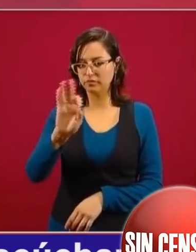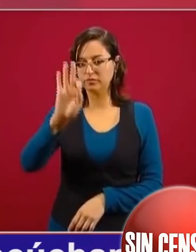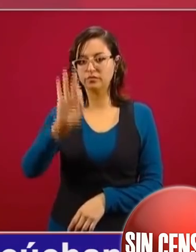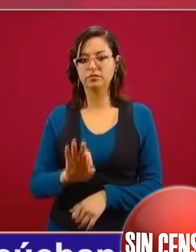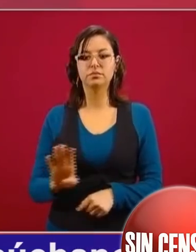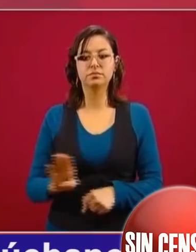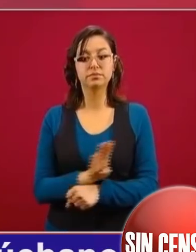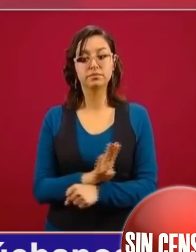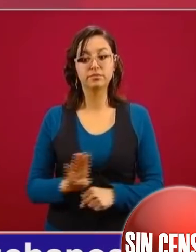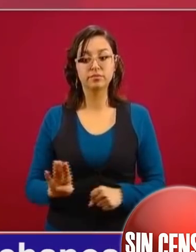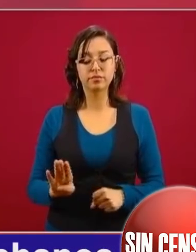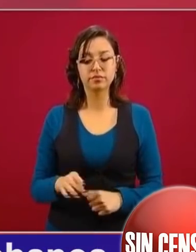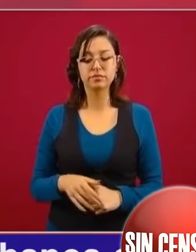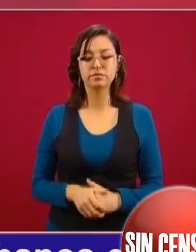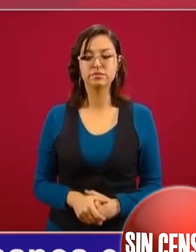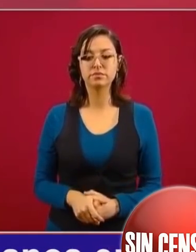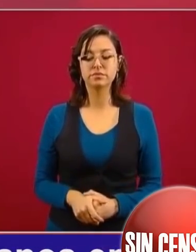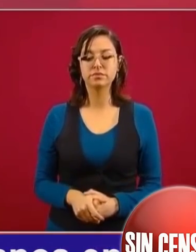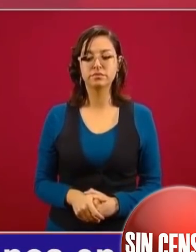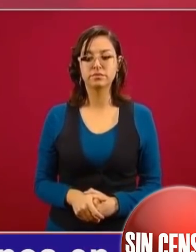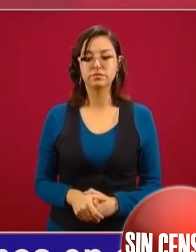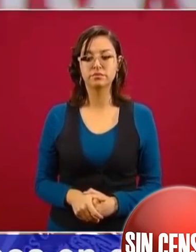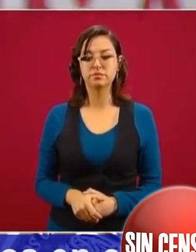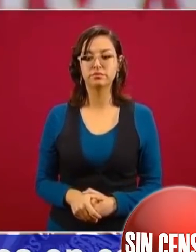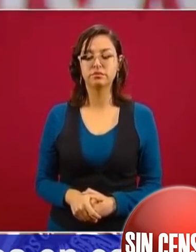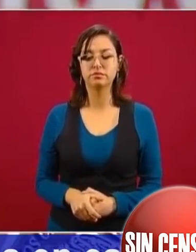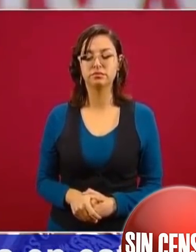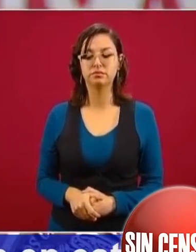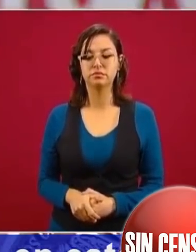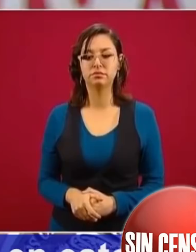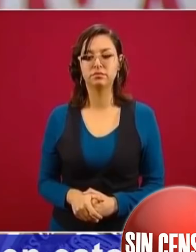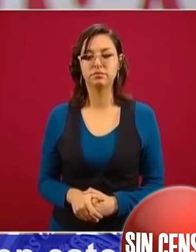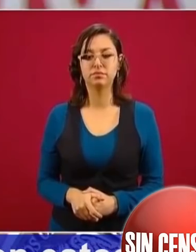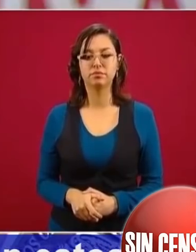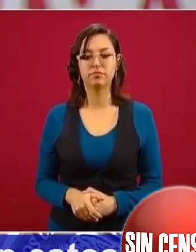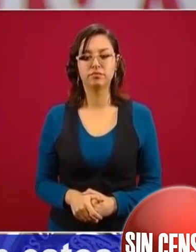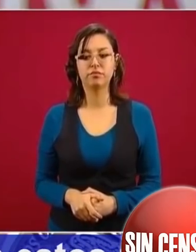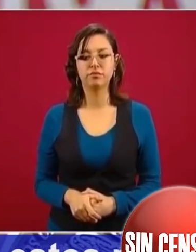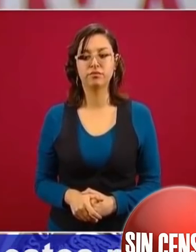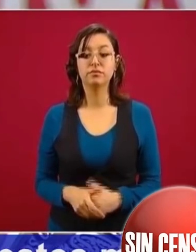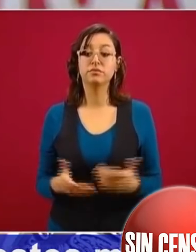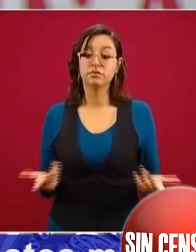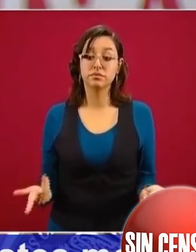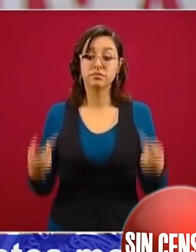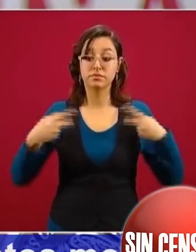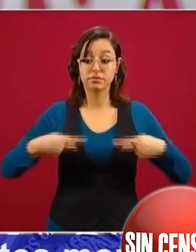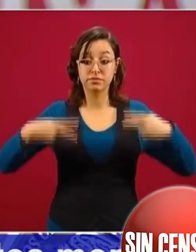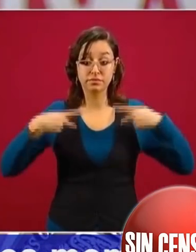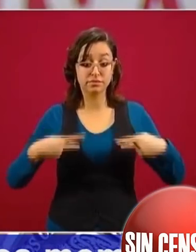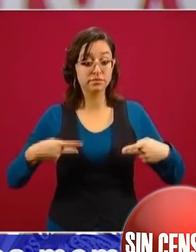Y el atender también primero a los pobres